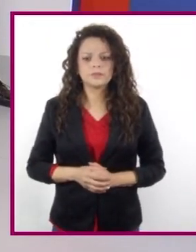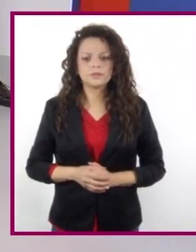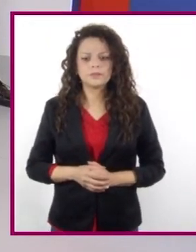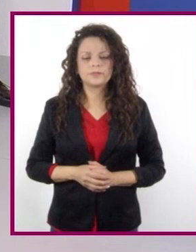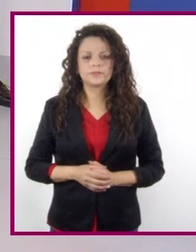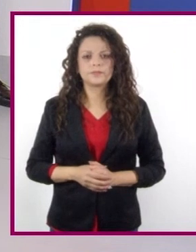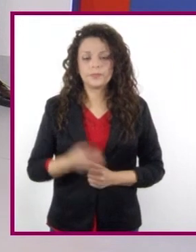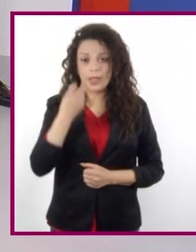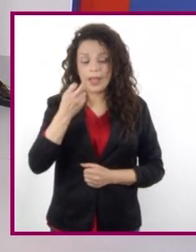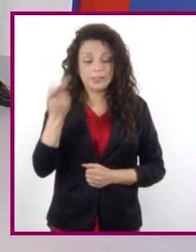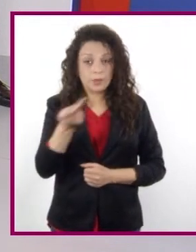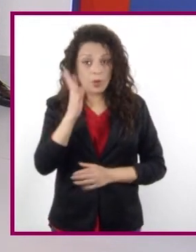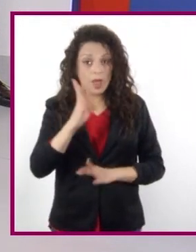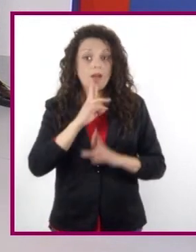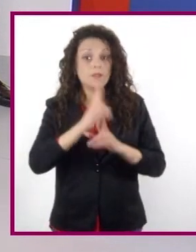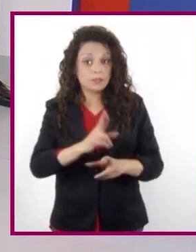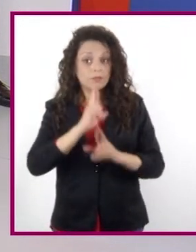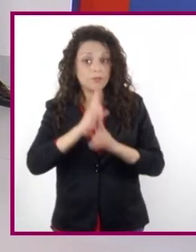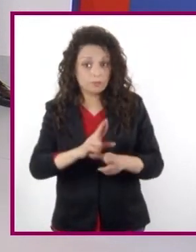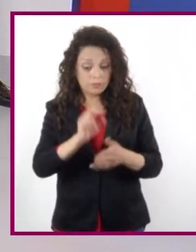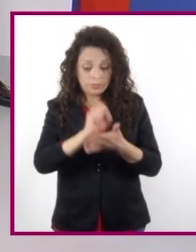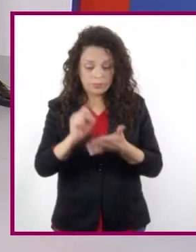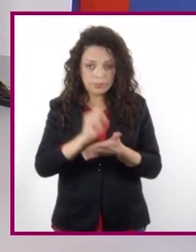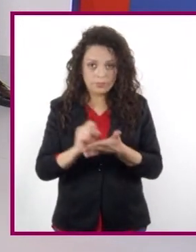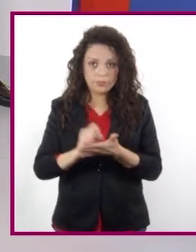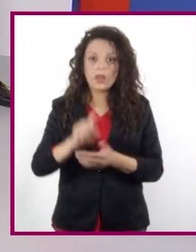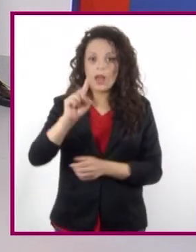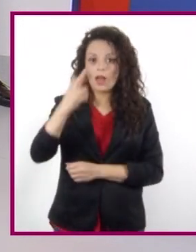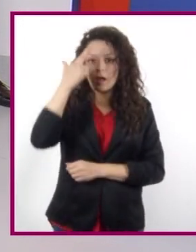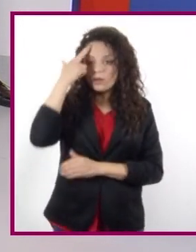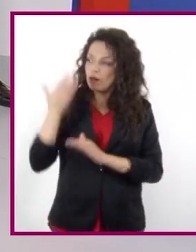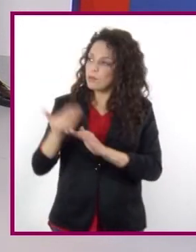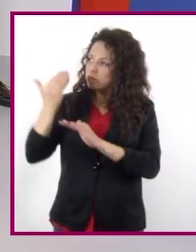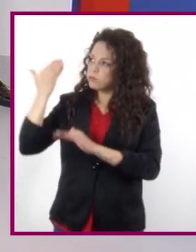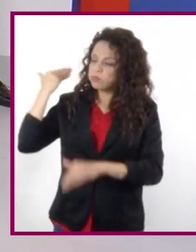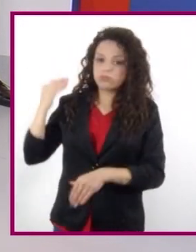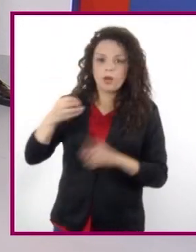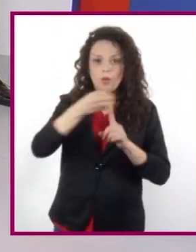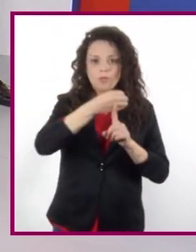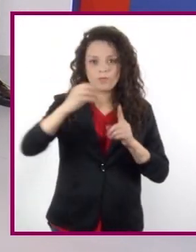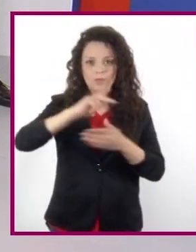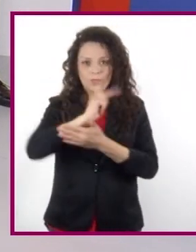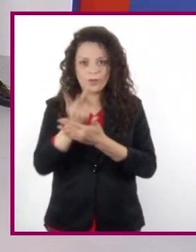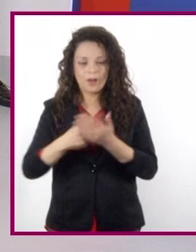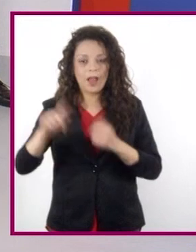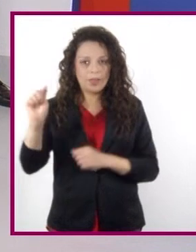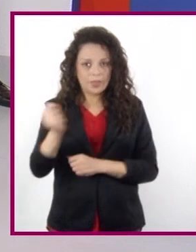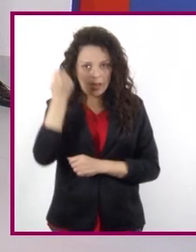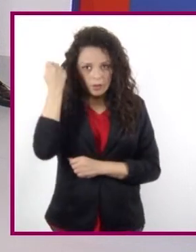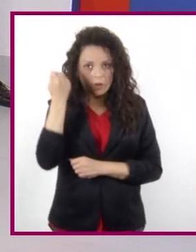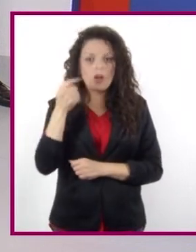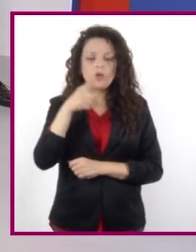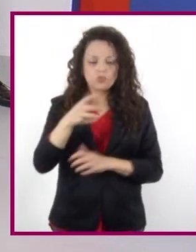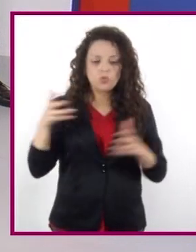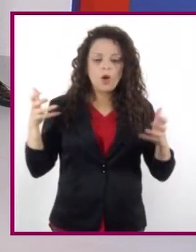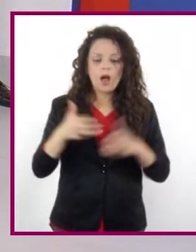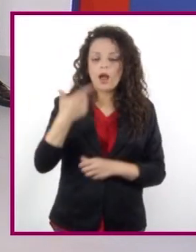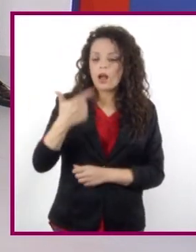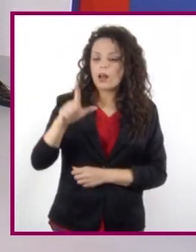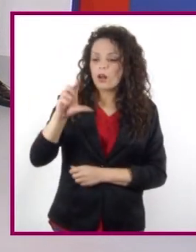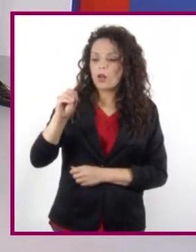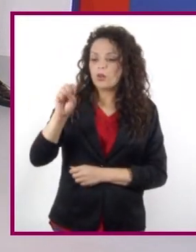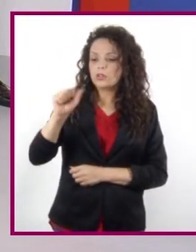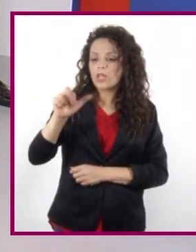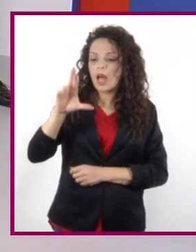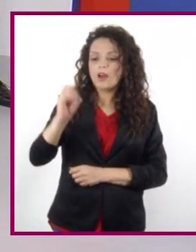Al contestar las preguntas, recuerden los anteriores programas de tecnología. Luego realicen en su cuaderno un glosario de términos